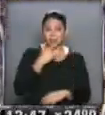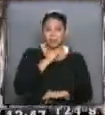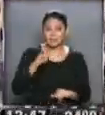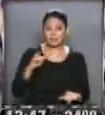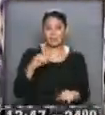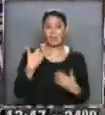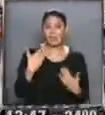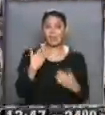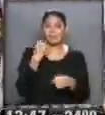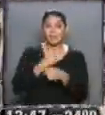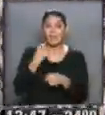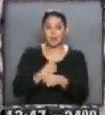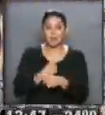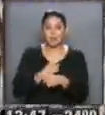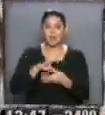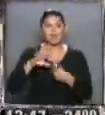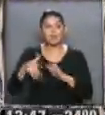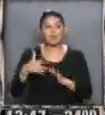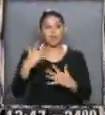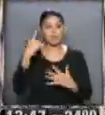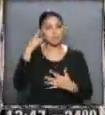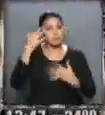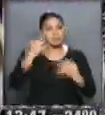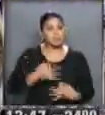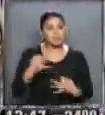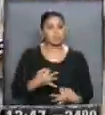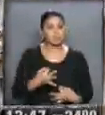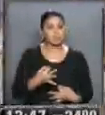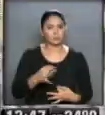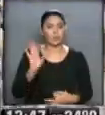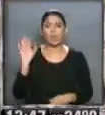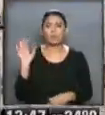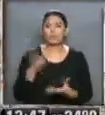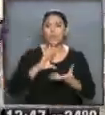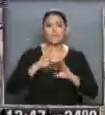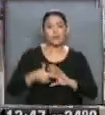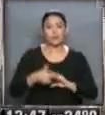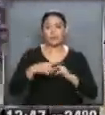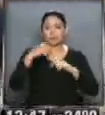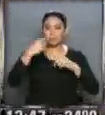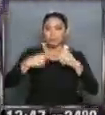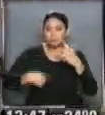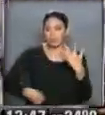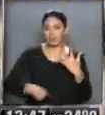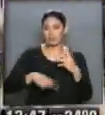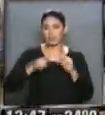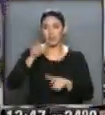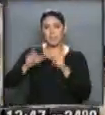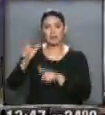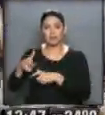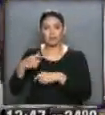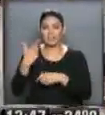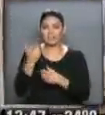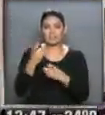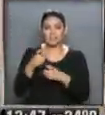para que se pueda trabajar totalmente a conciencia, empleando todos los medios tecnológicos y humanos que